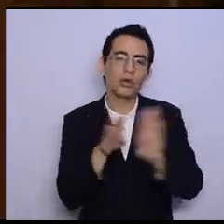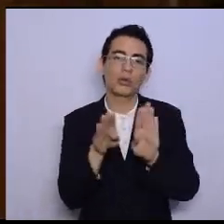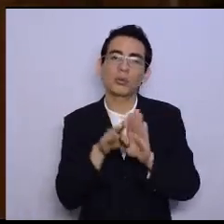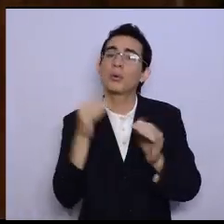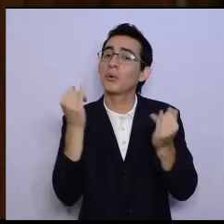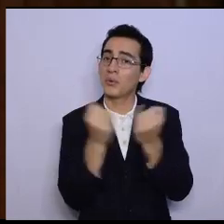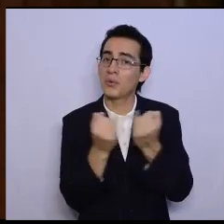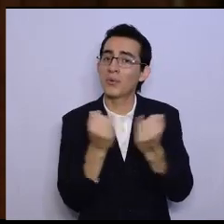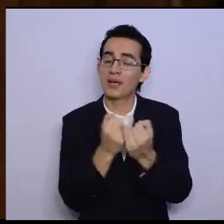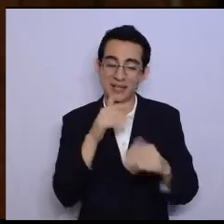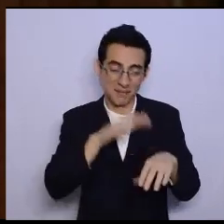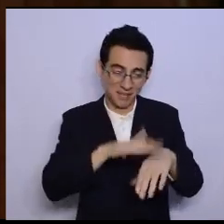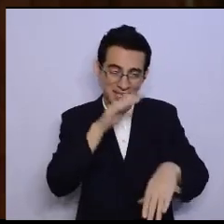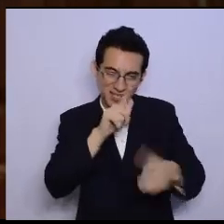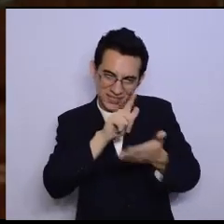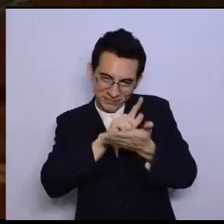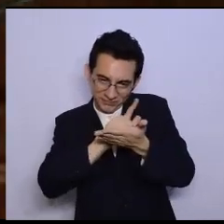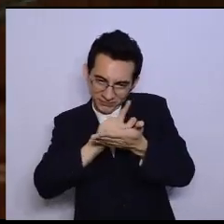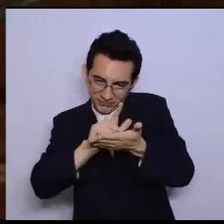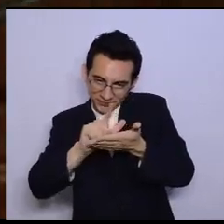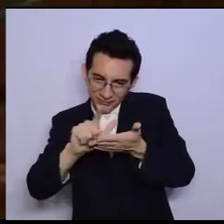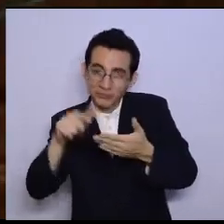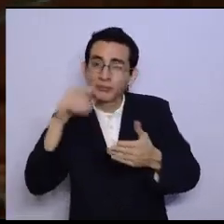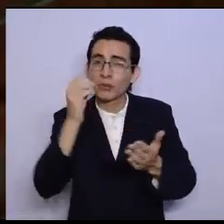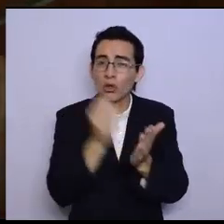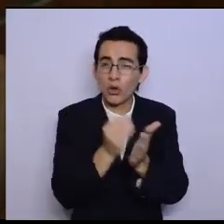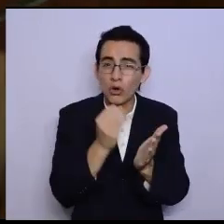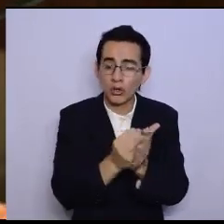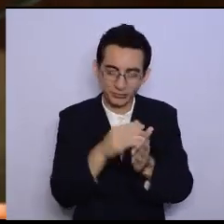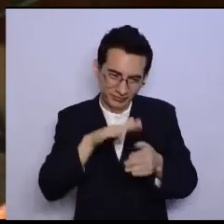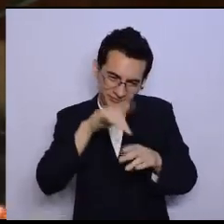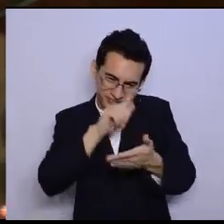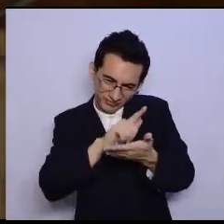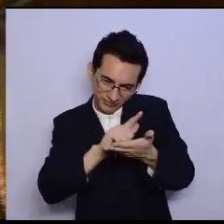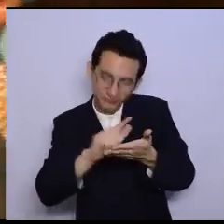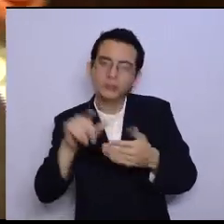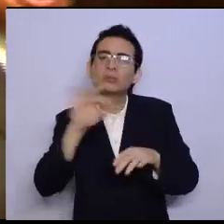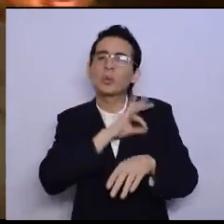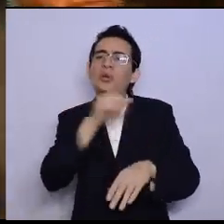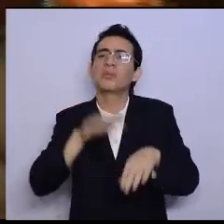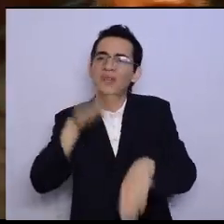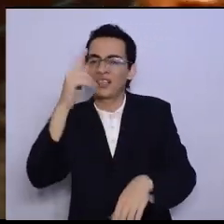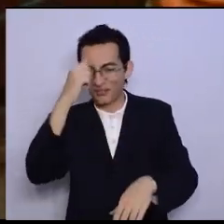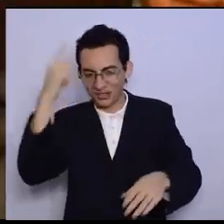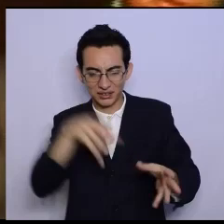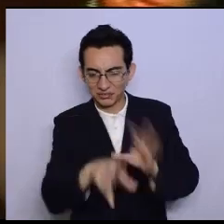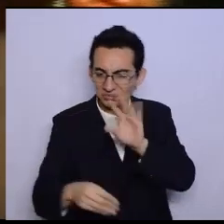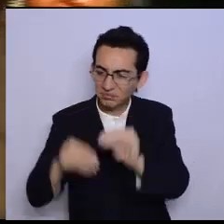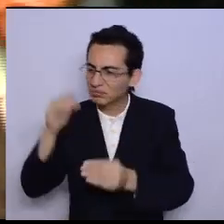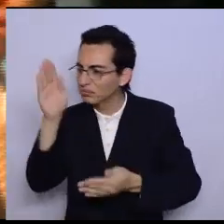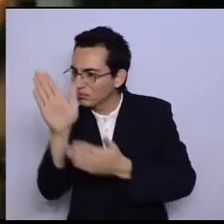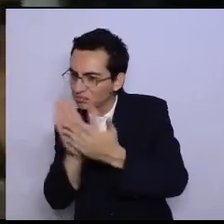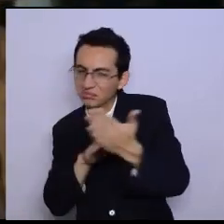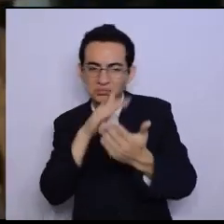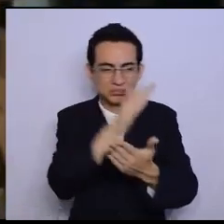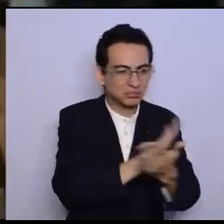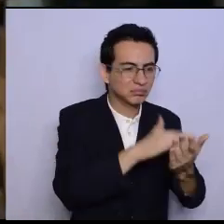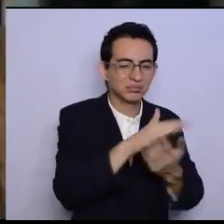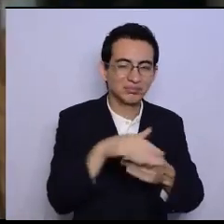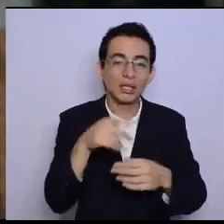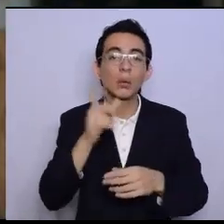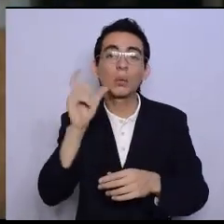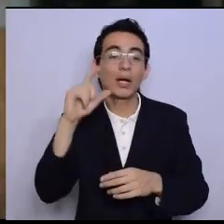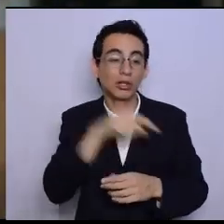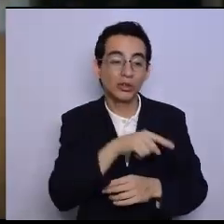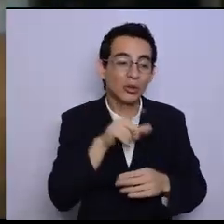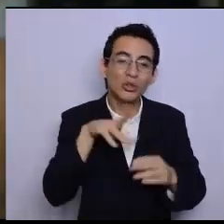más maleabilidad, más docilidad. Entonces, ¿cómo aplicar esto? Esto habla del trato de